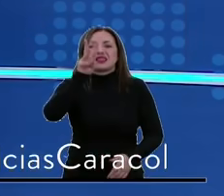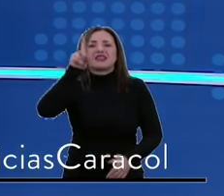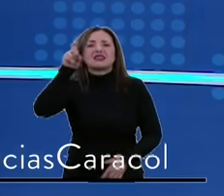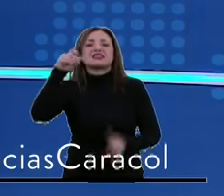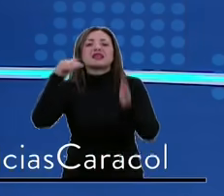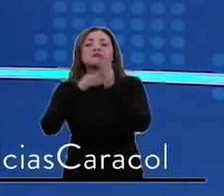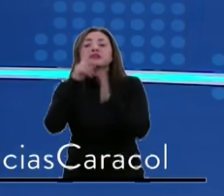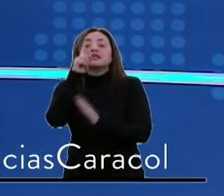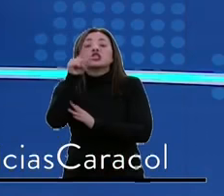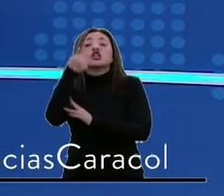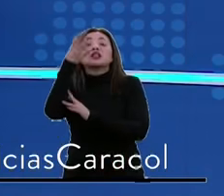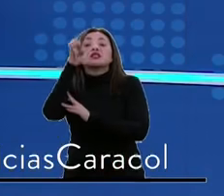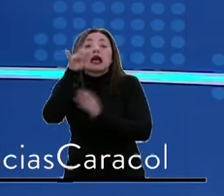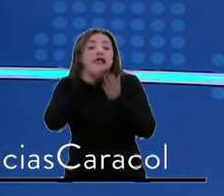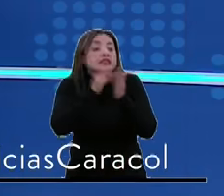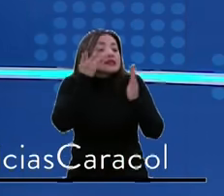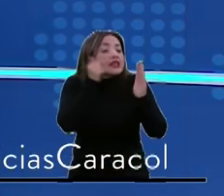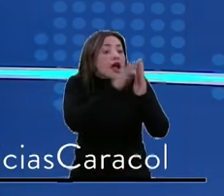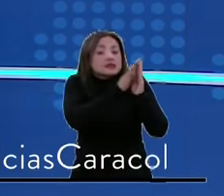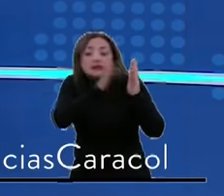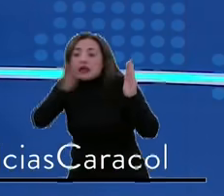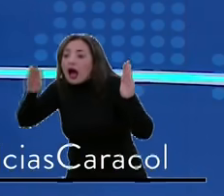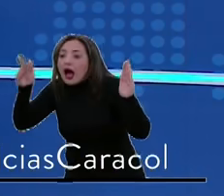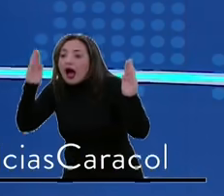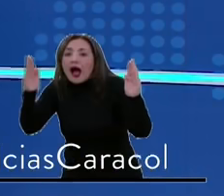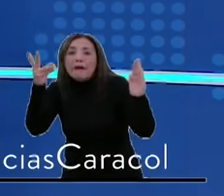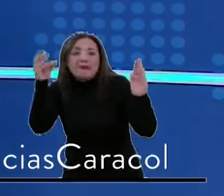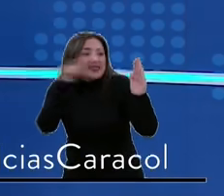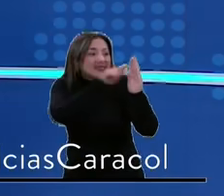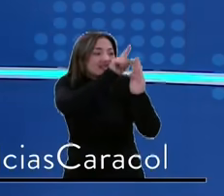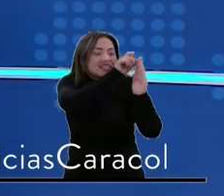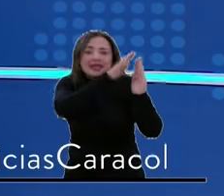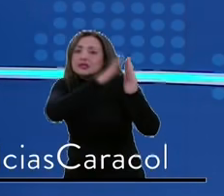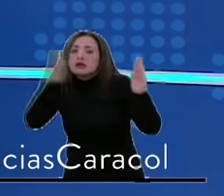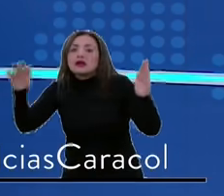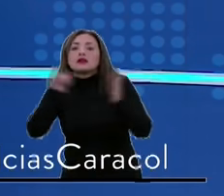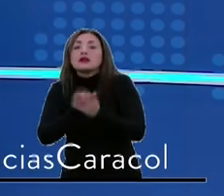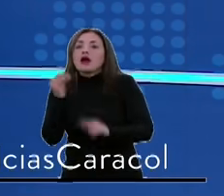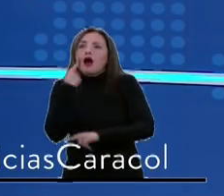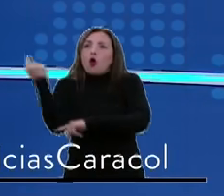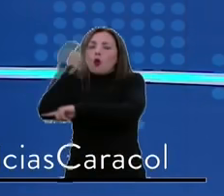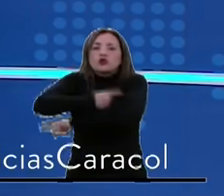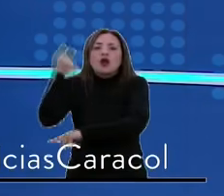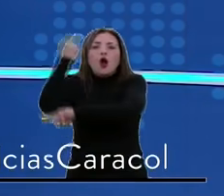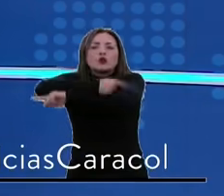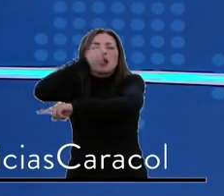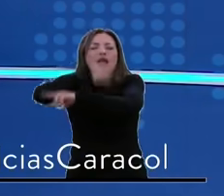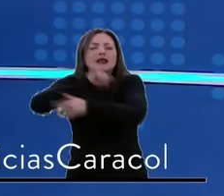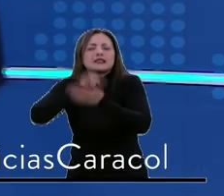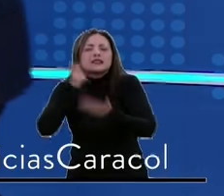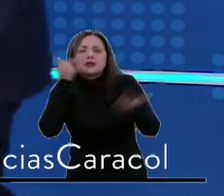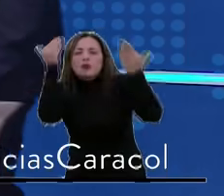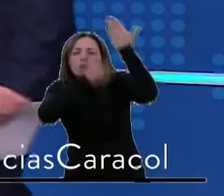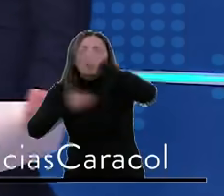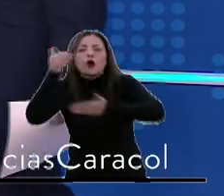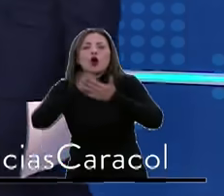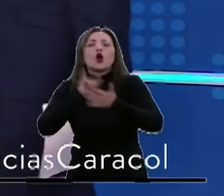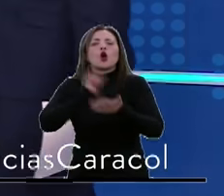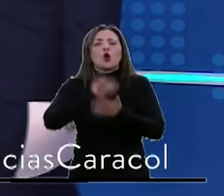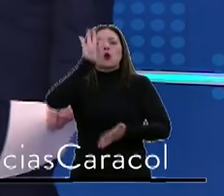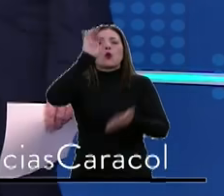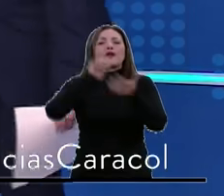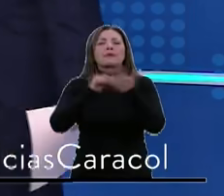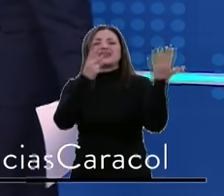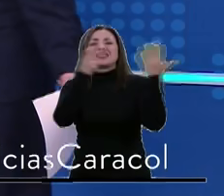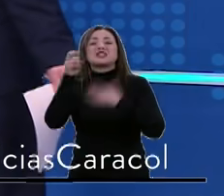ese lapso de esos 14 días diariamente en colombia según las pruebas que se hacen 9 mil 722 casos al